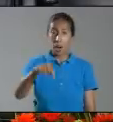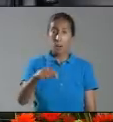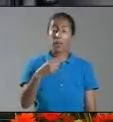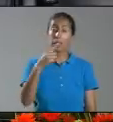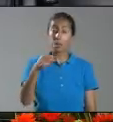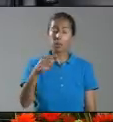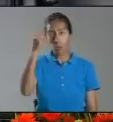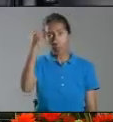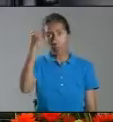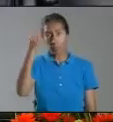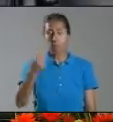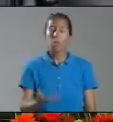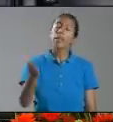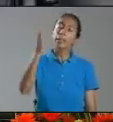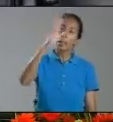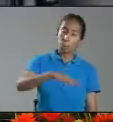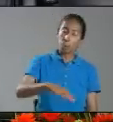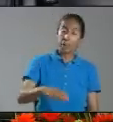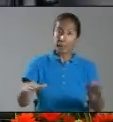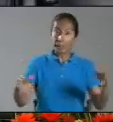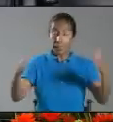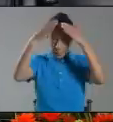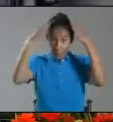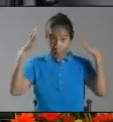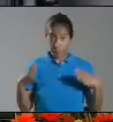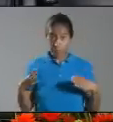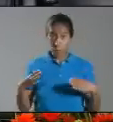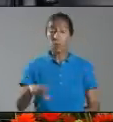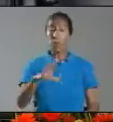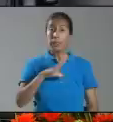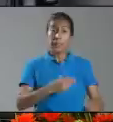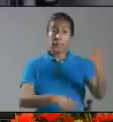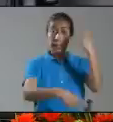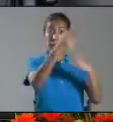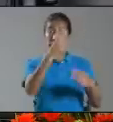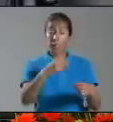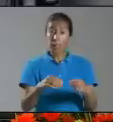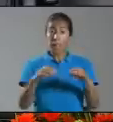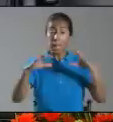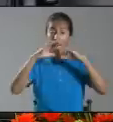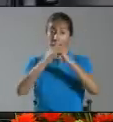Después del casamiento tiene que venir la tribulación.